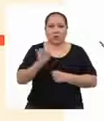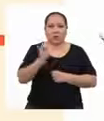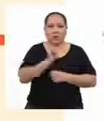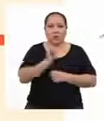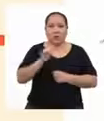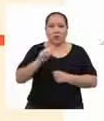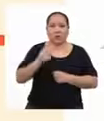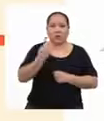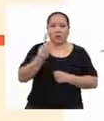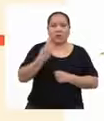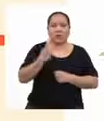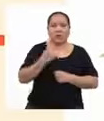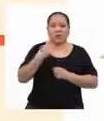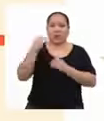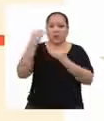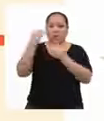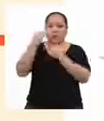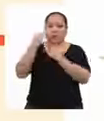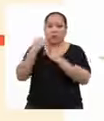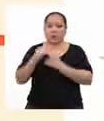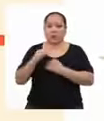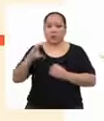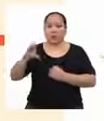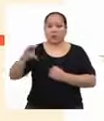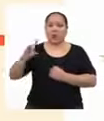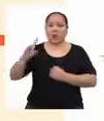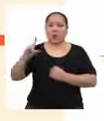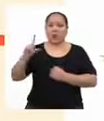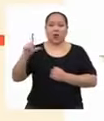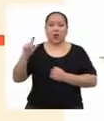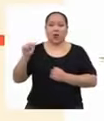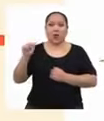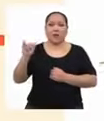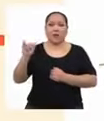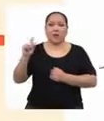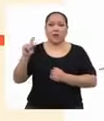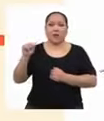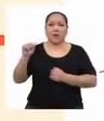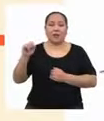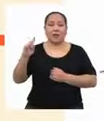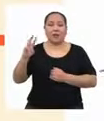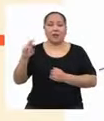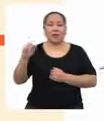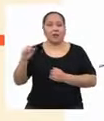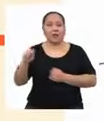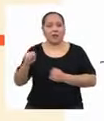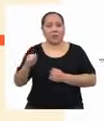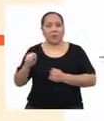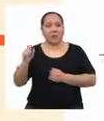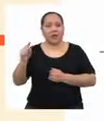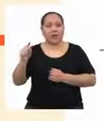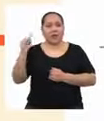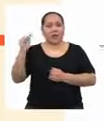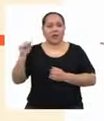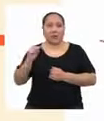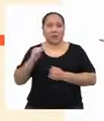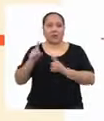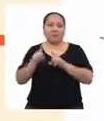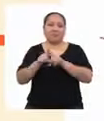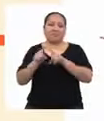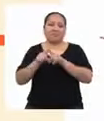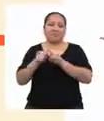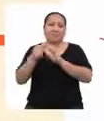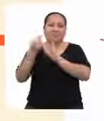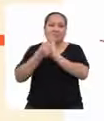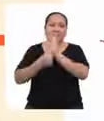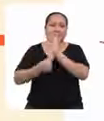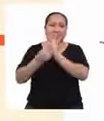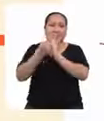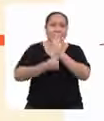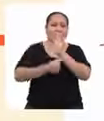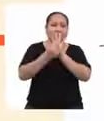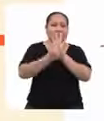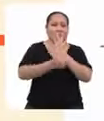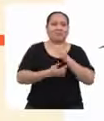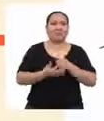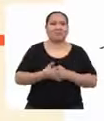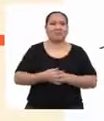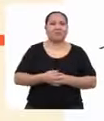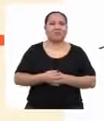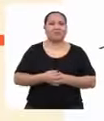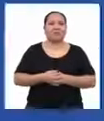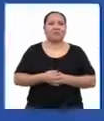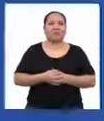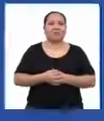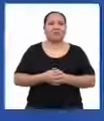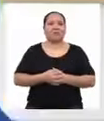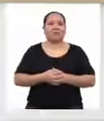pregunta, también son variables cualitativas nominales. Por lo tanto, también graficaremos diagramas de barras.